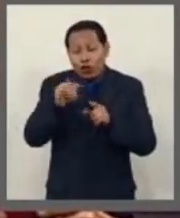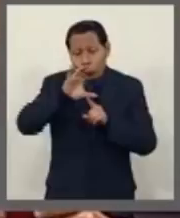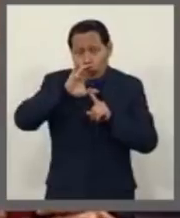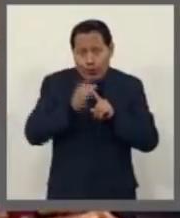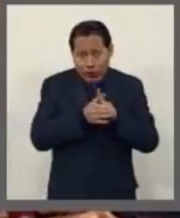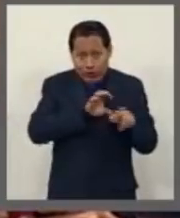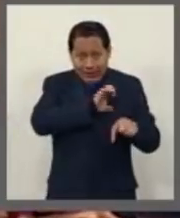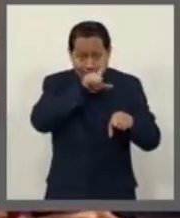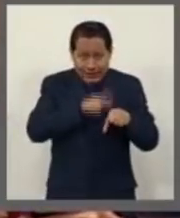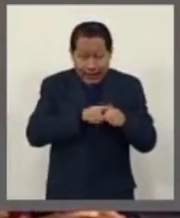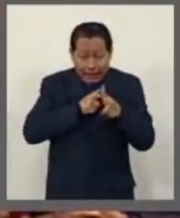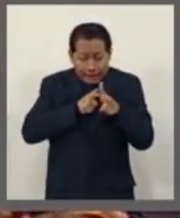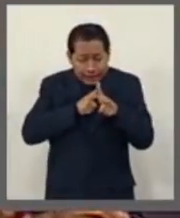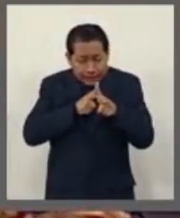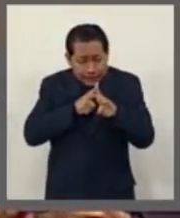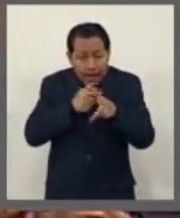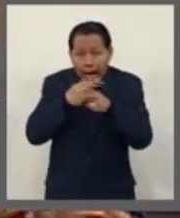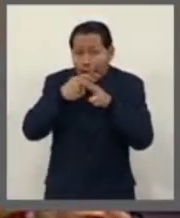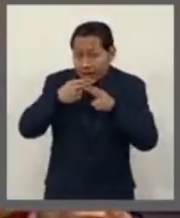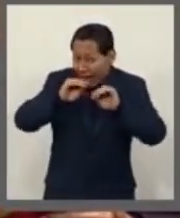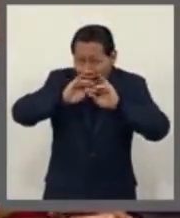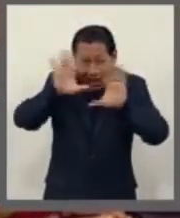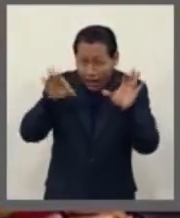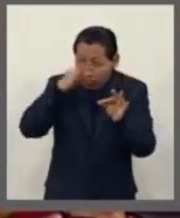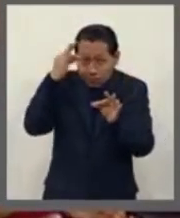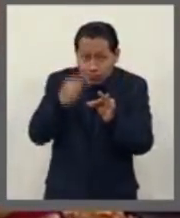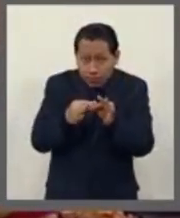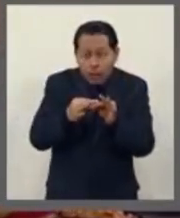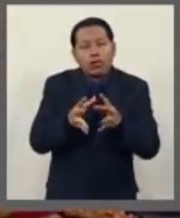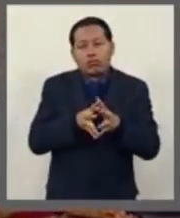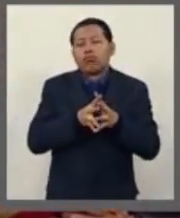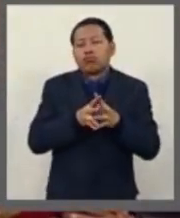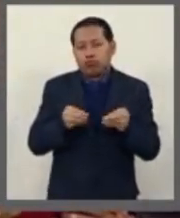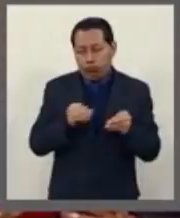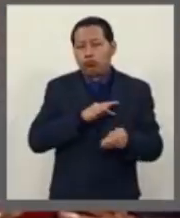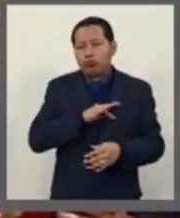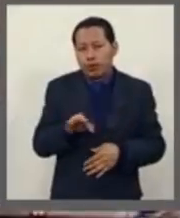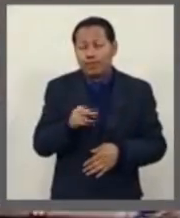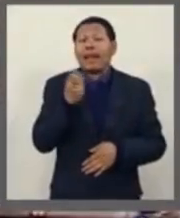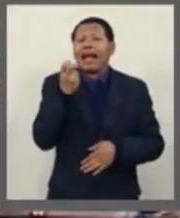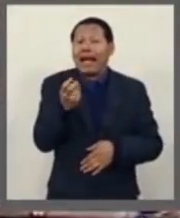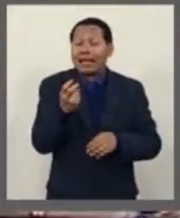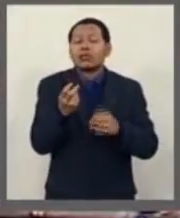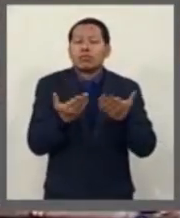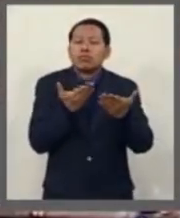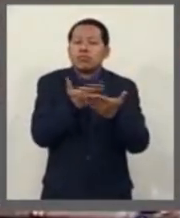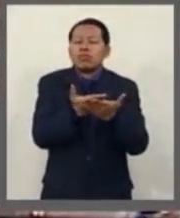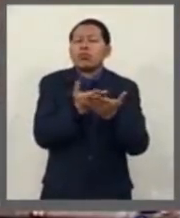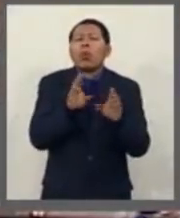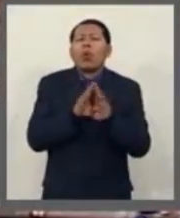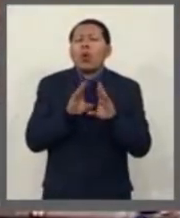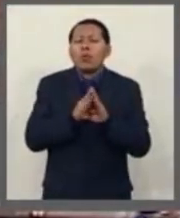periodo y que se extinga hasta que las tareas de investigación se hayan